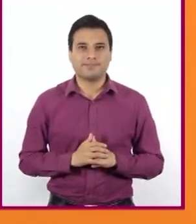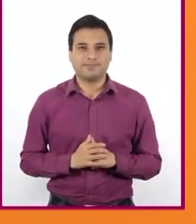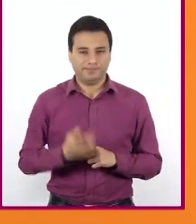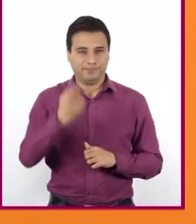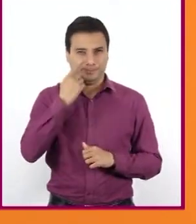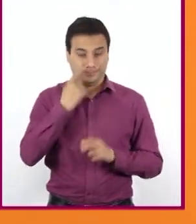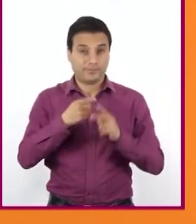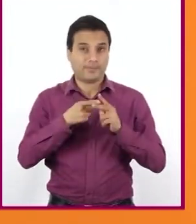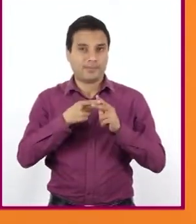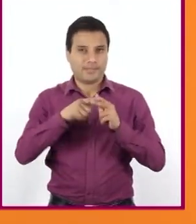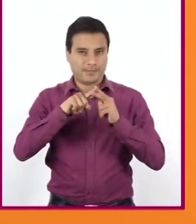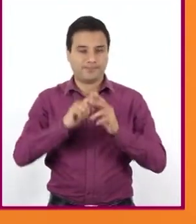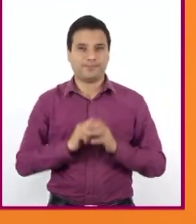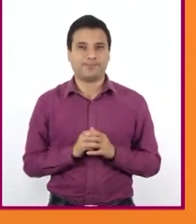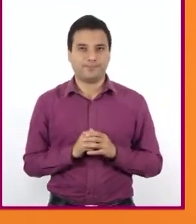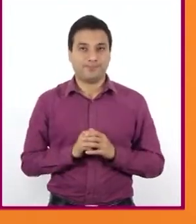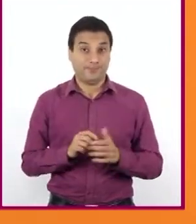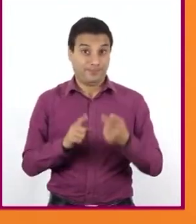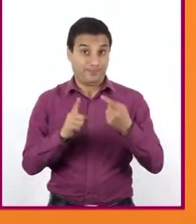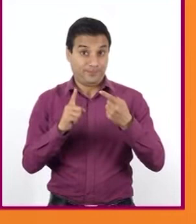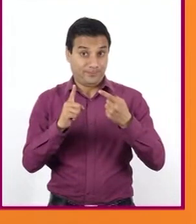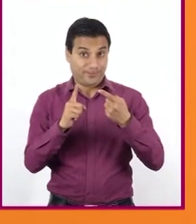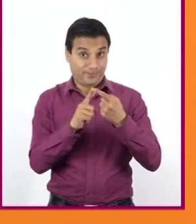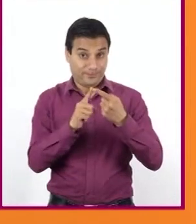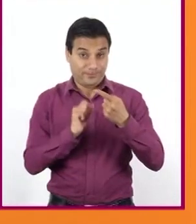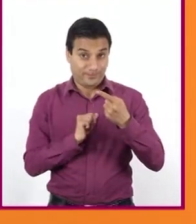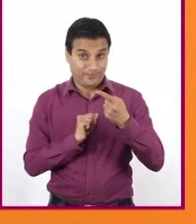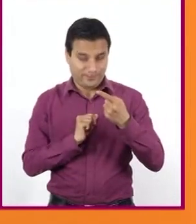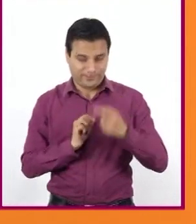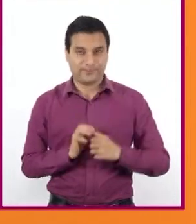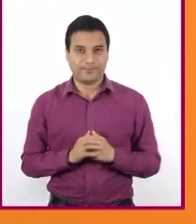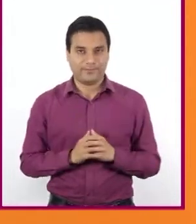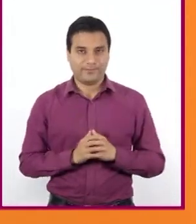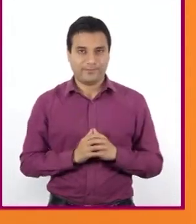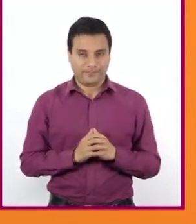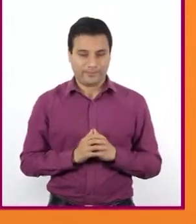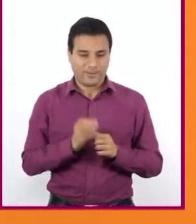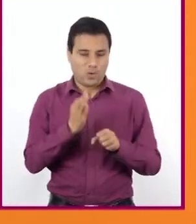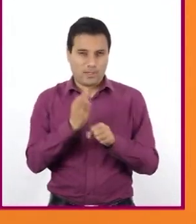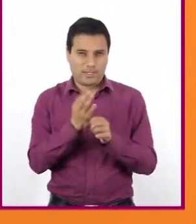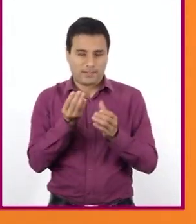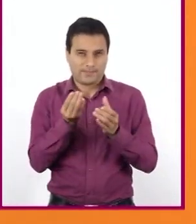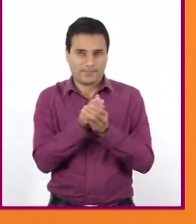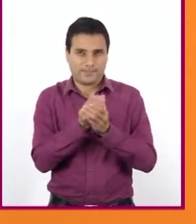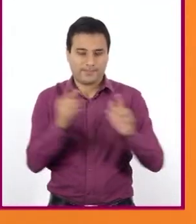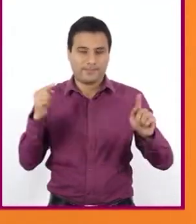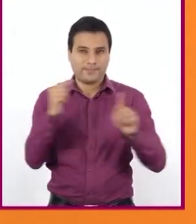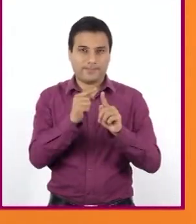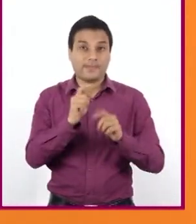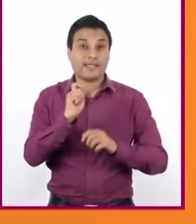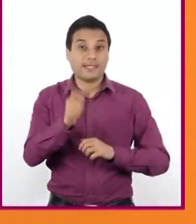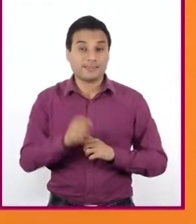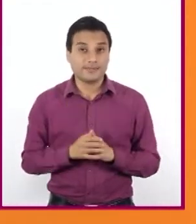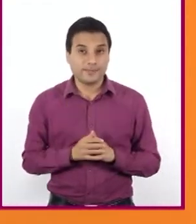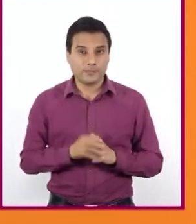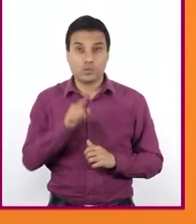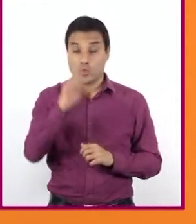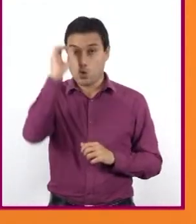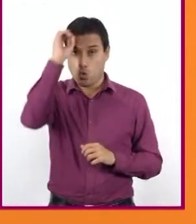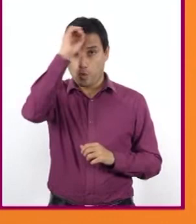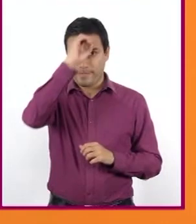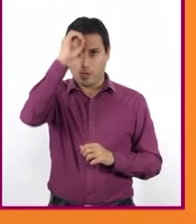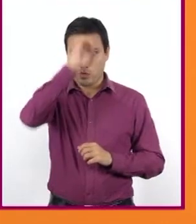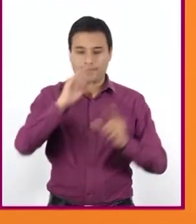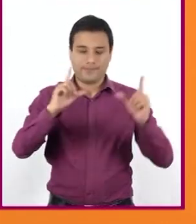Iniciemos por el primer punto de nuestro propósito, de la sesión de hoy, la redacción de conclusiones, del cual